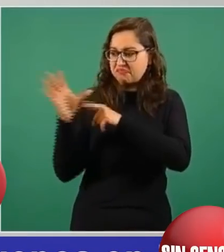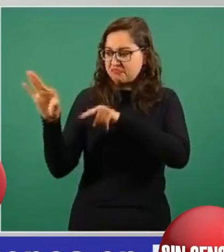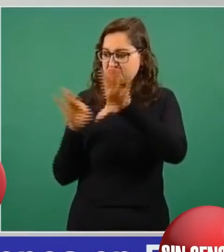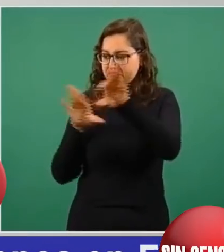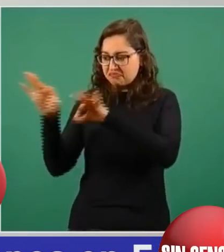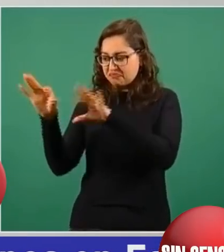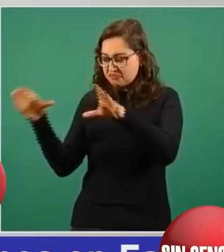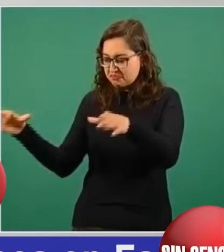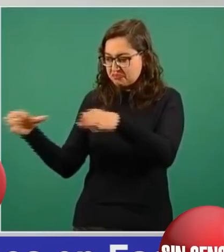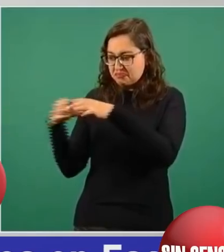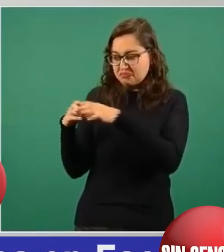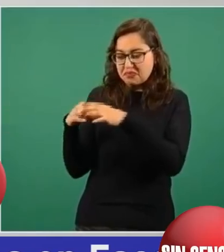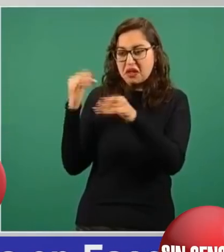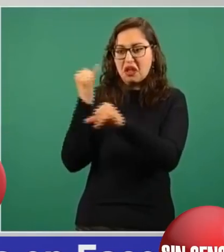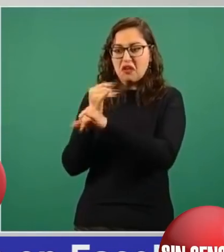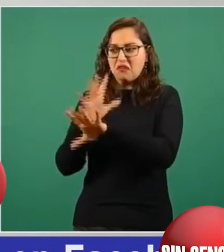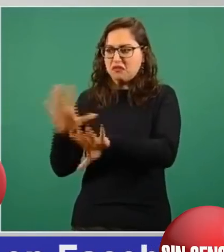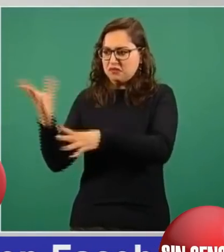me presenta un dictamen